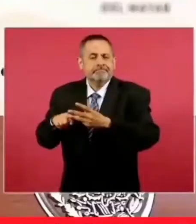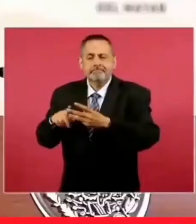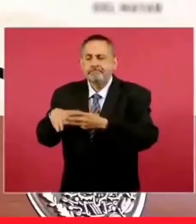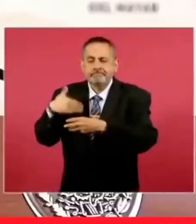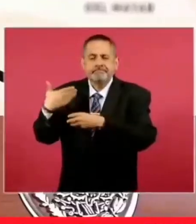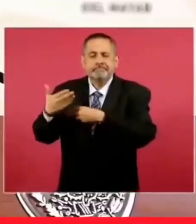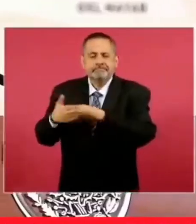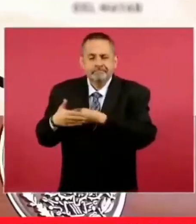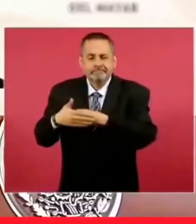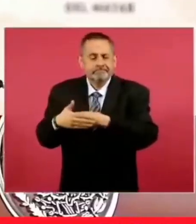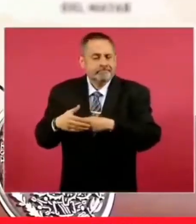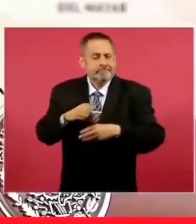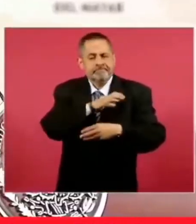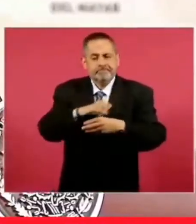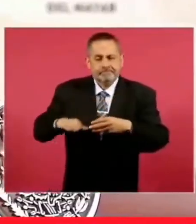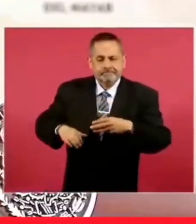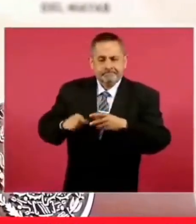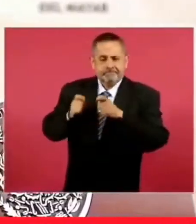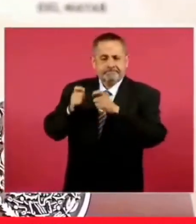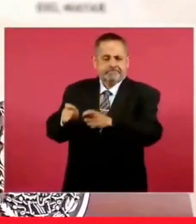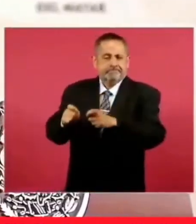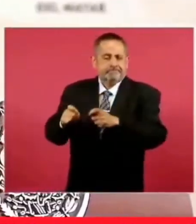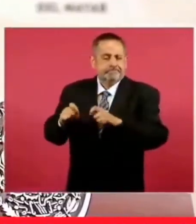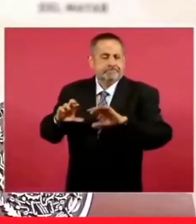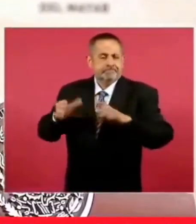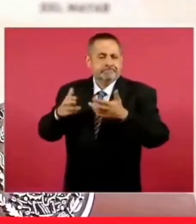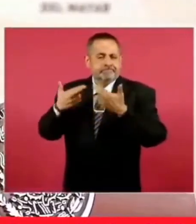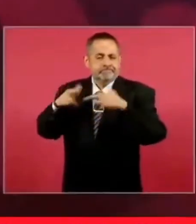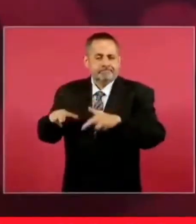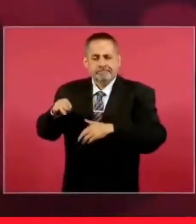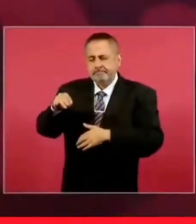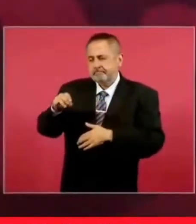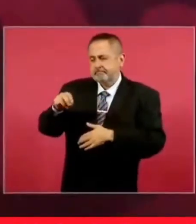quien representa el movimiento de transformación.